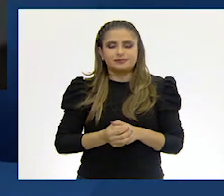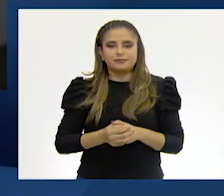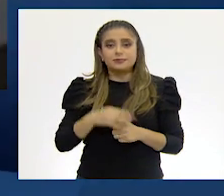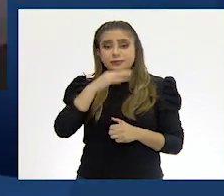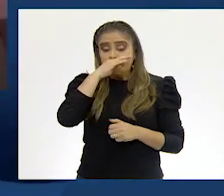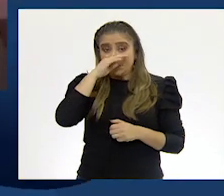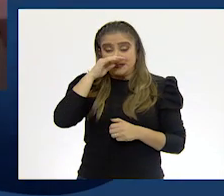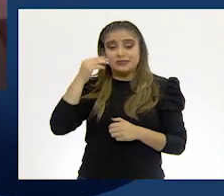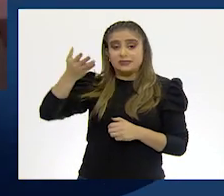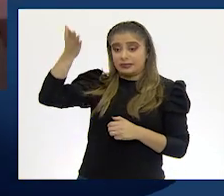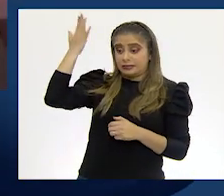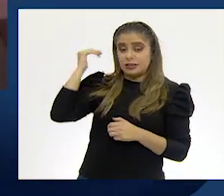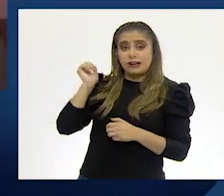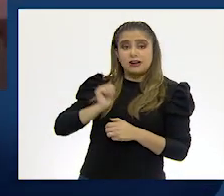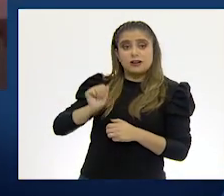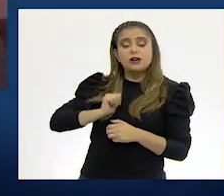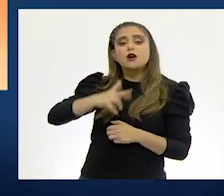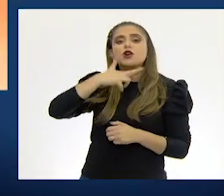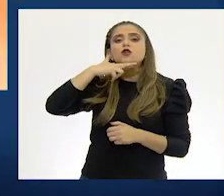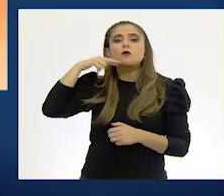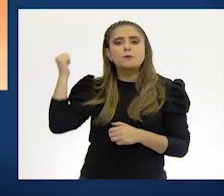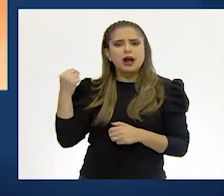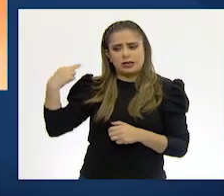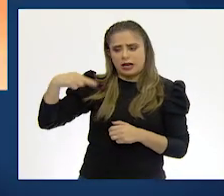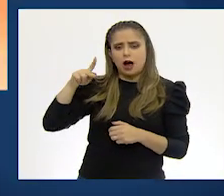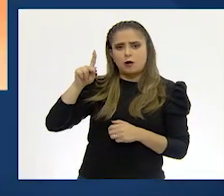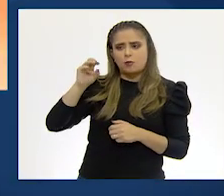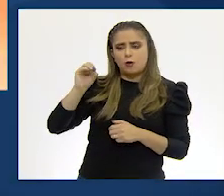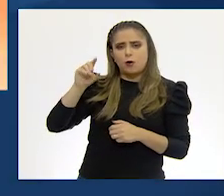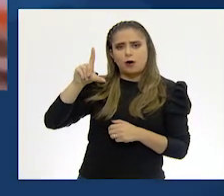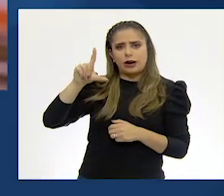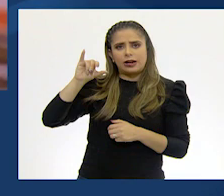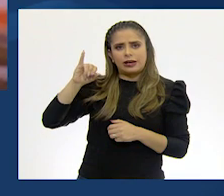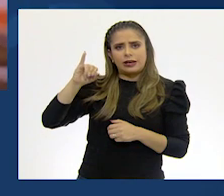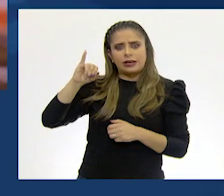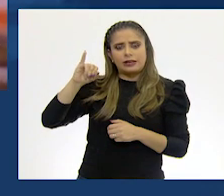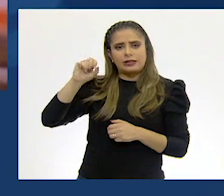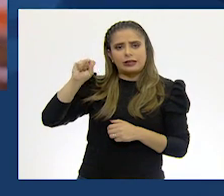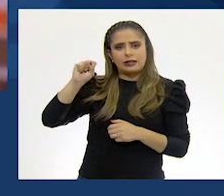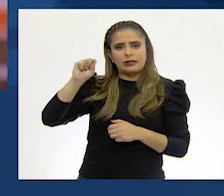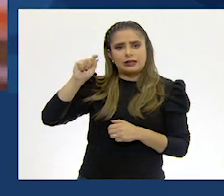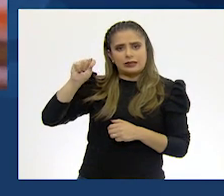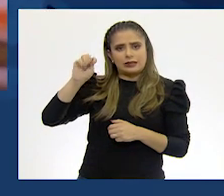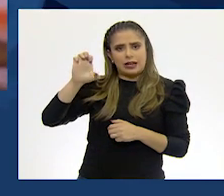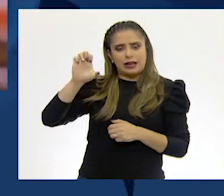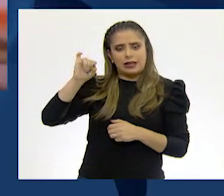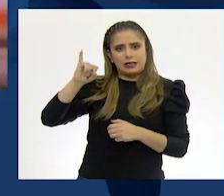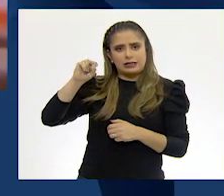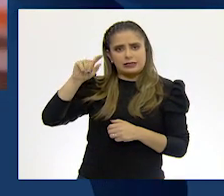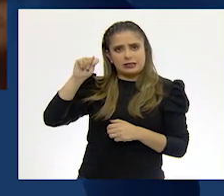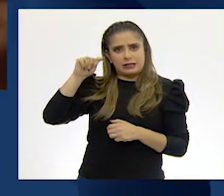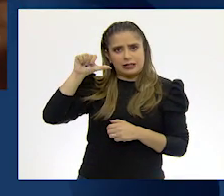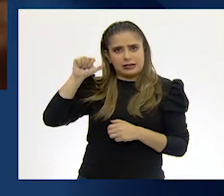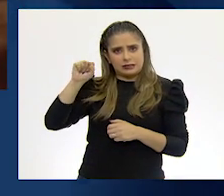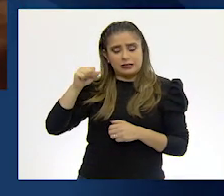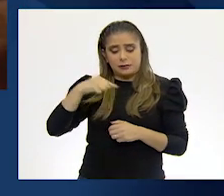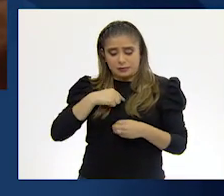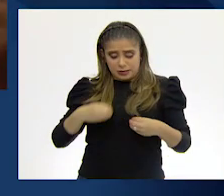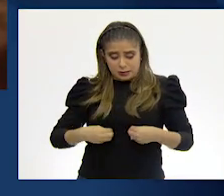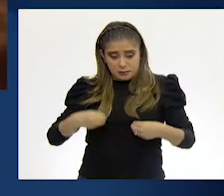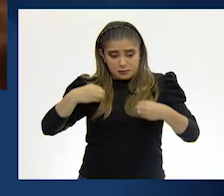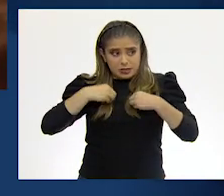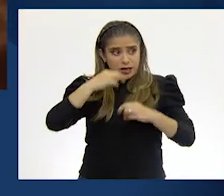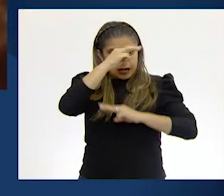Los romanos eran politeístas, lo que significa que creían que sus vidas y el mundo eran regidos